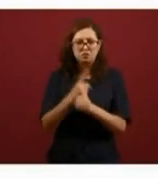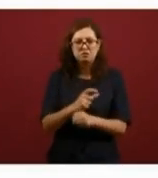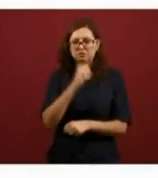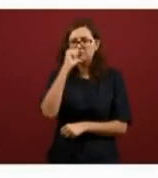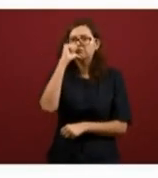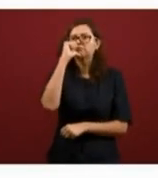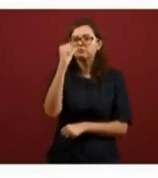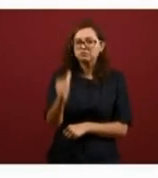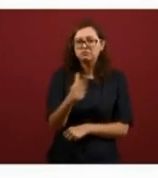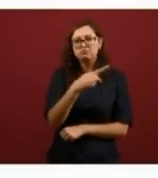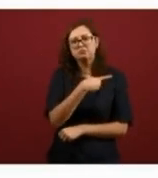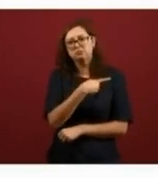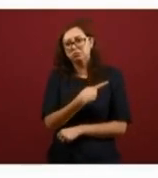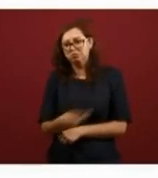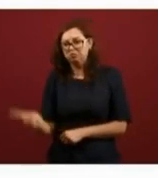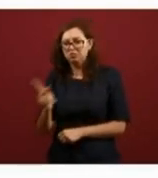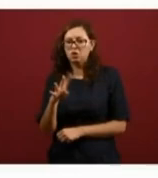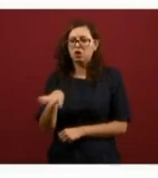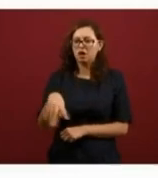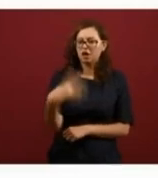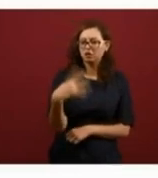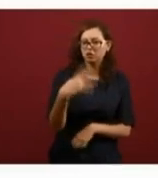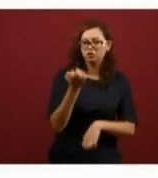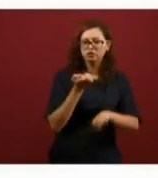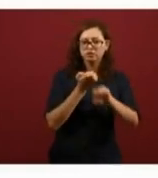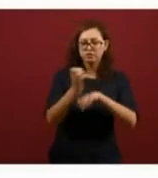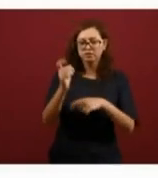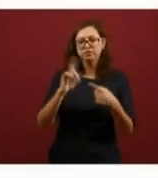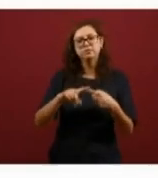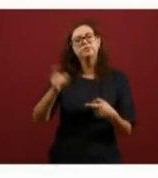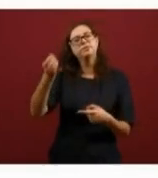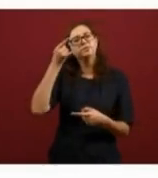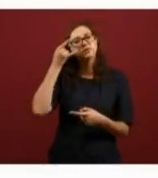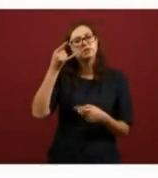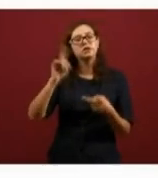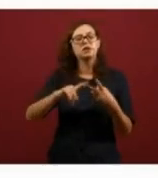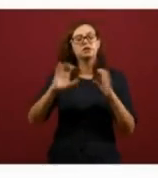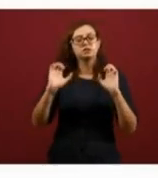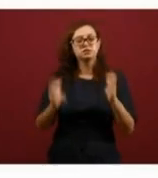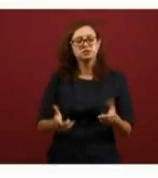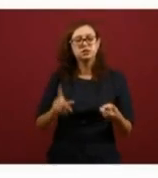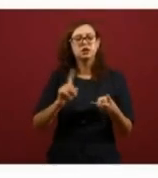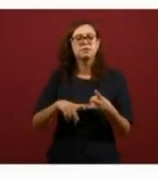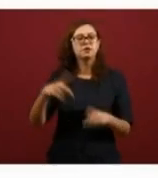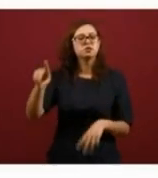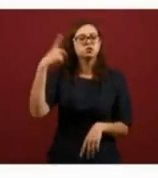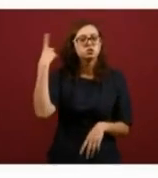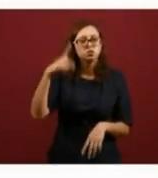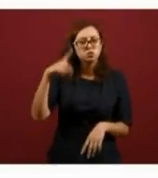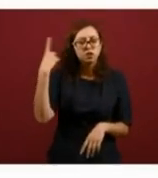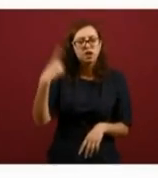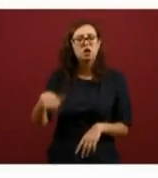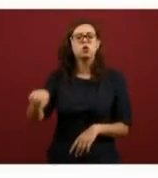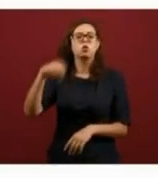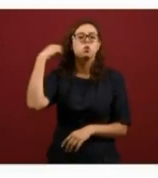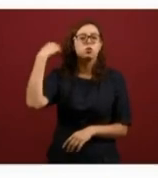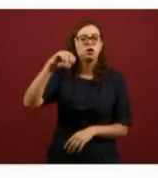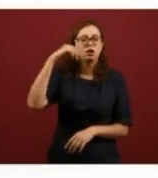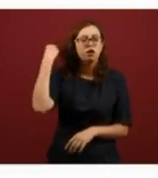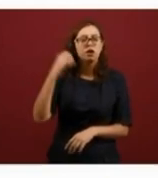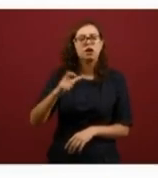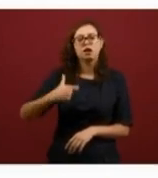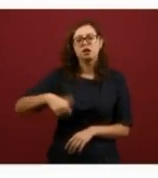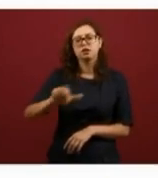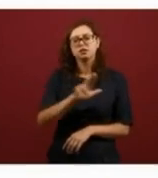se contemplaron para esta primera etapa es Campeche, Chiapas, Durango, Oaxaca, Quintana